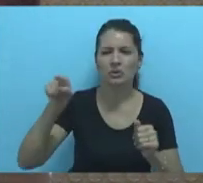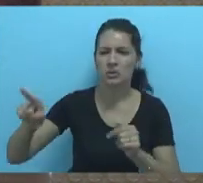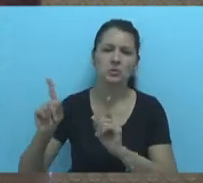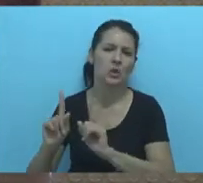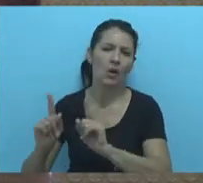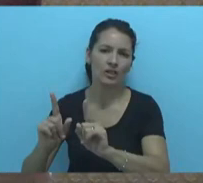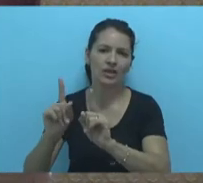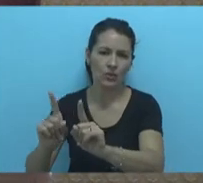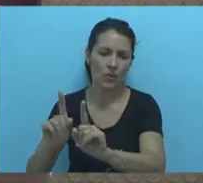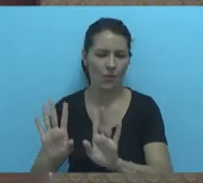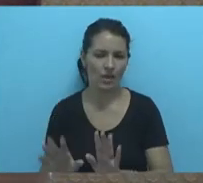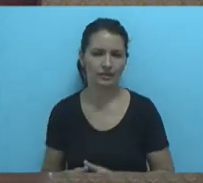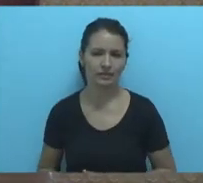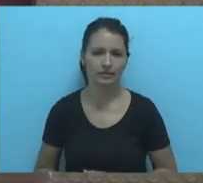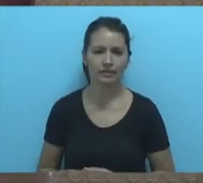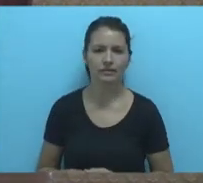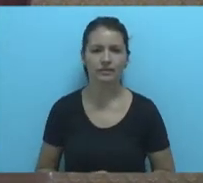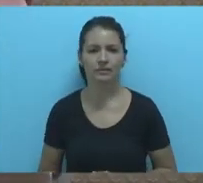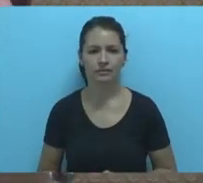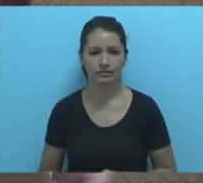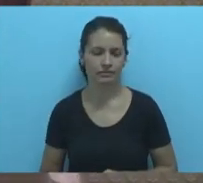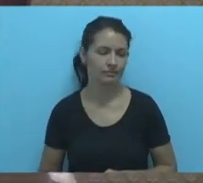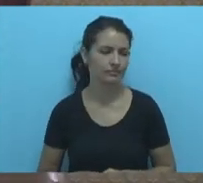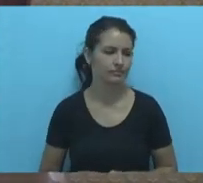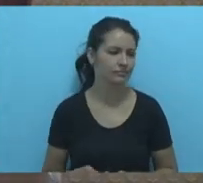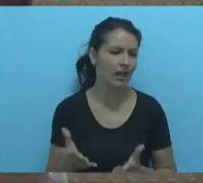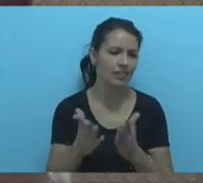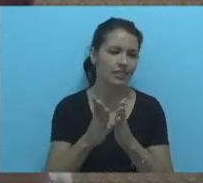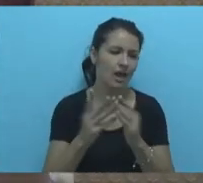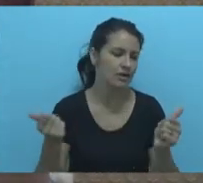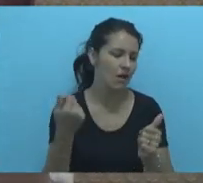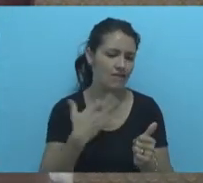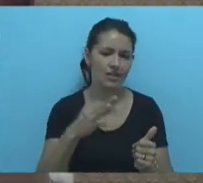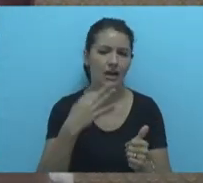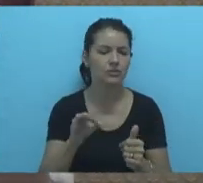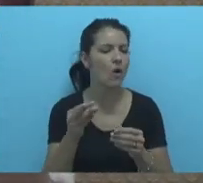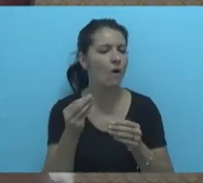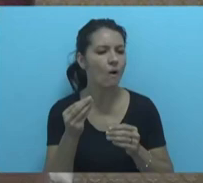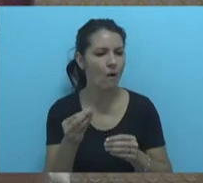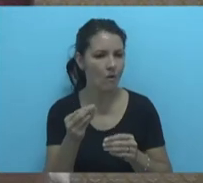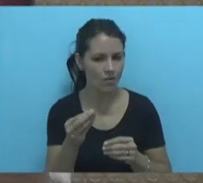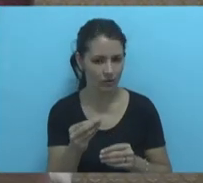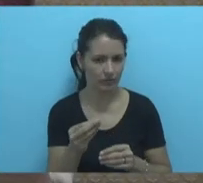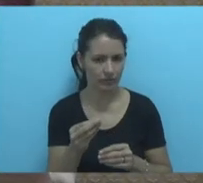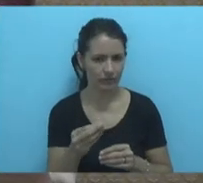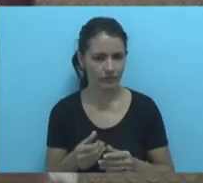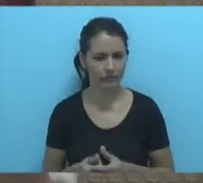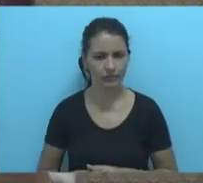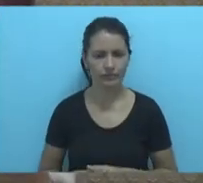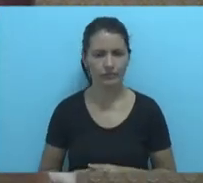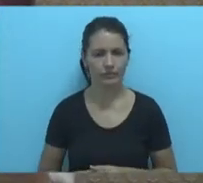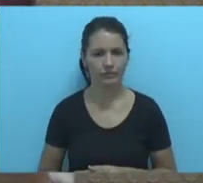poder verdadero y real y concreto. Hay que terminar con eso. Y la única manera de terminar, que entendemos lo que